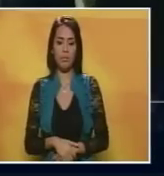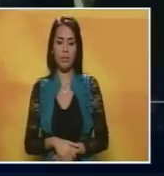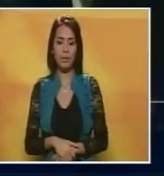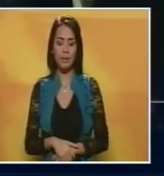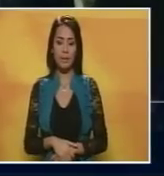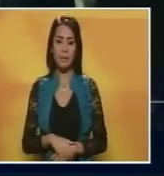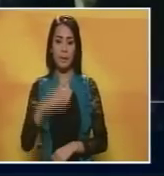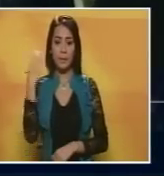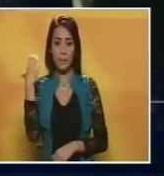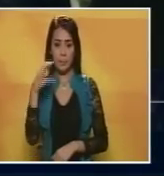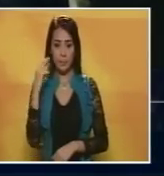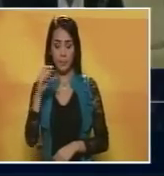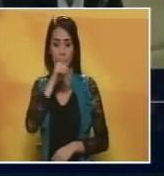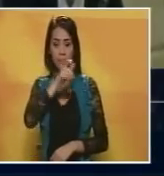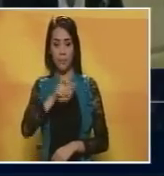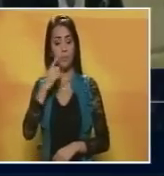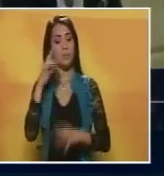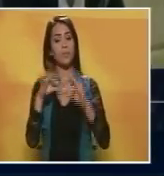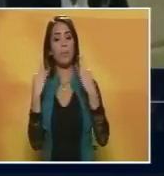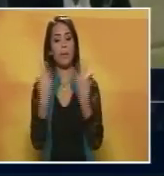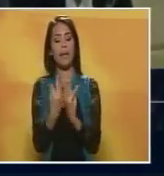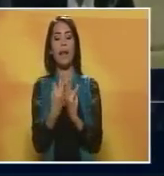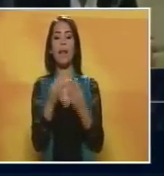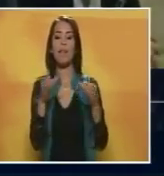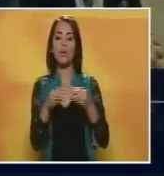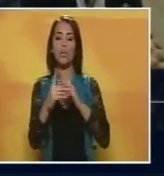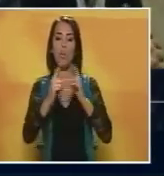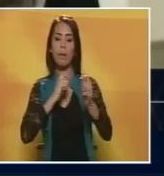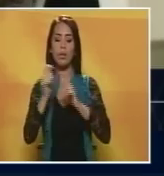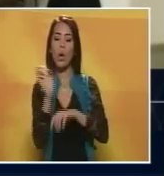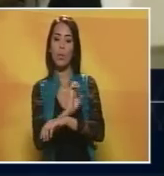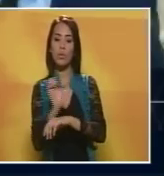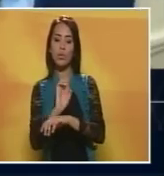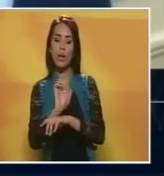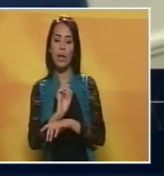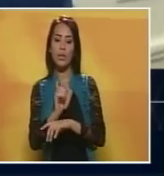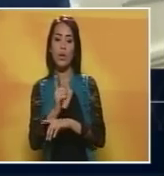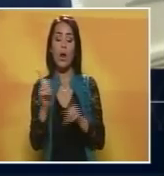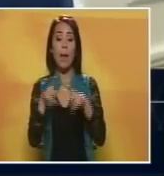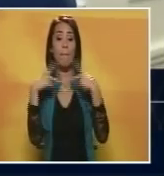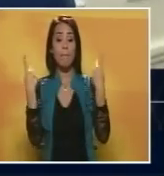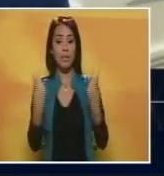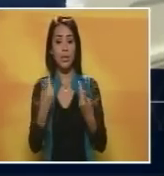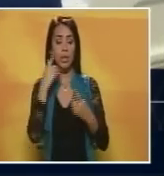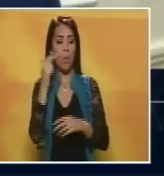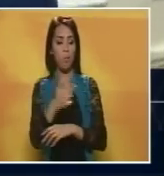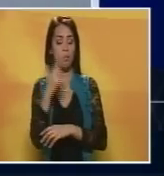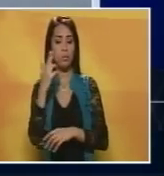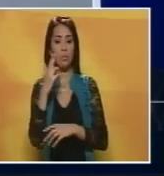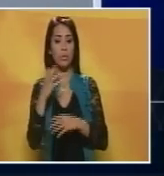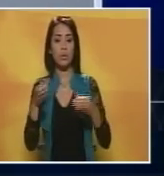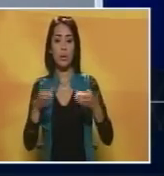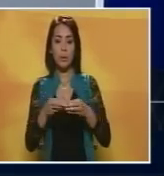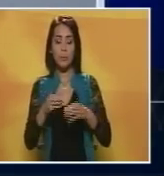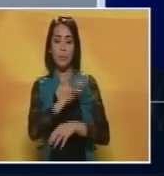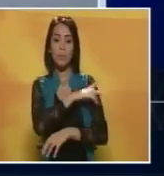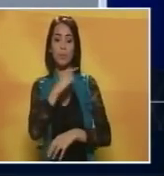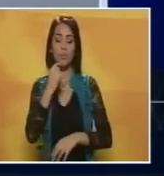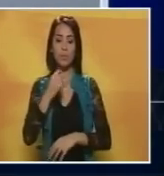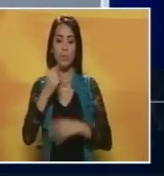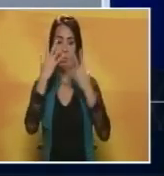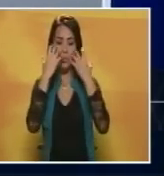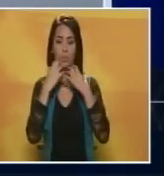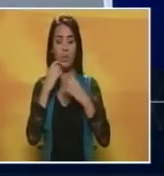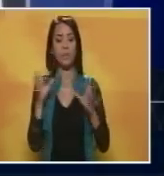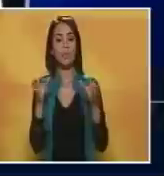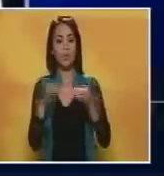en colombia familiares del equipo periodístico del diario ecuatoriano el comercio asesinado por disidencias de las farc se reunieron con